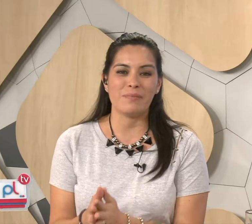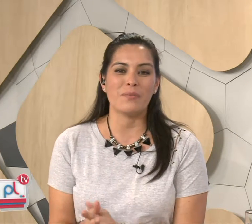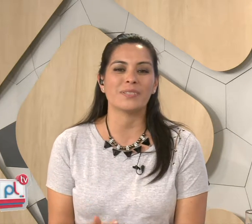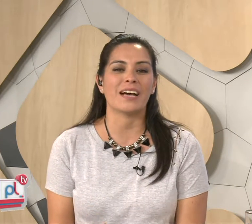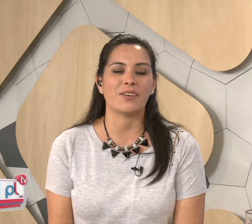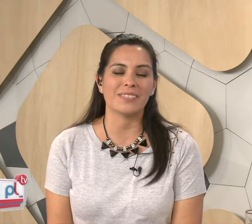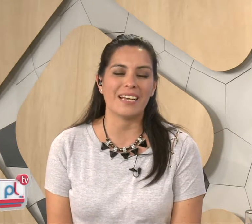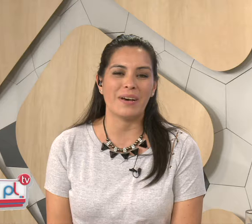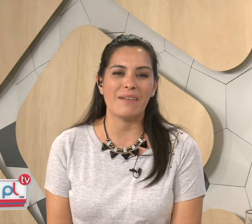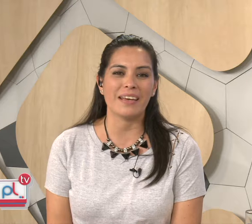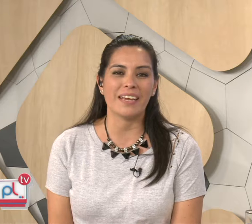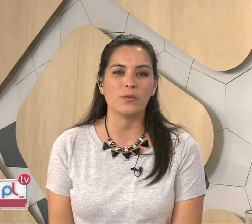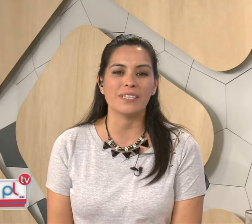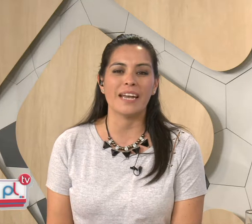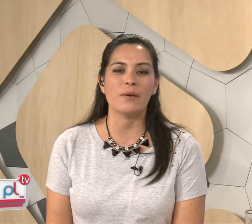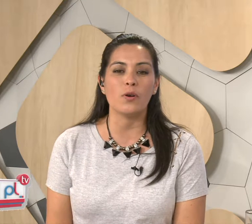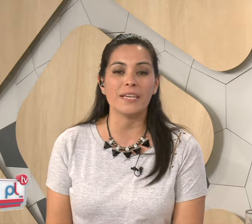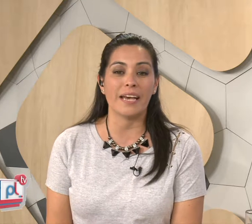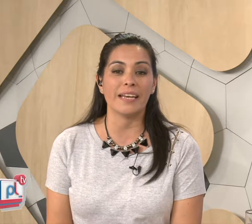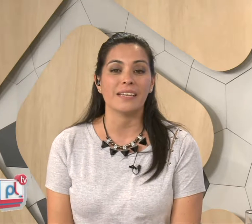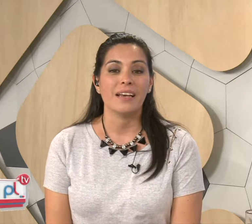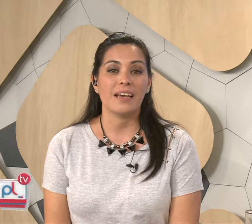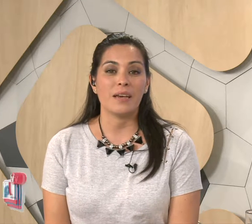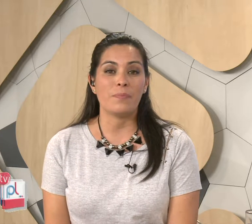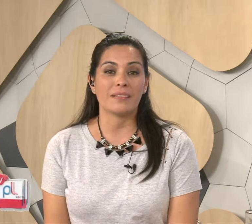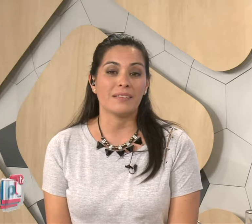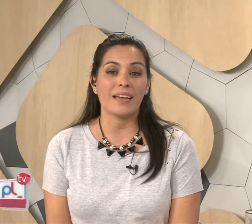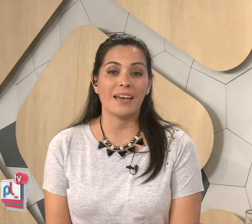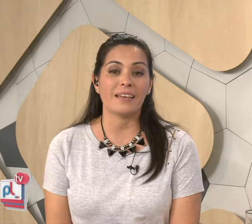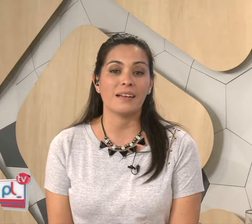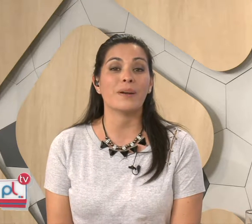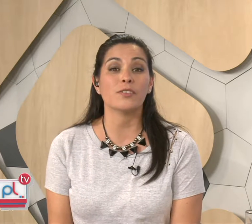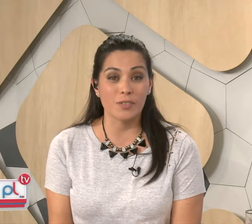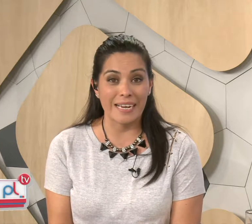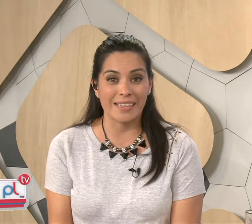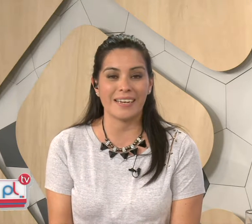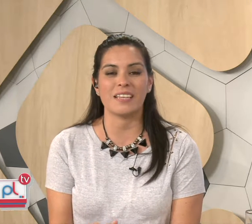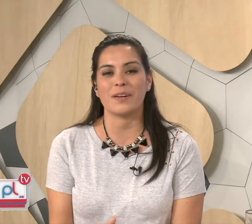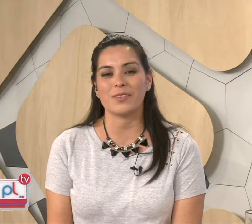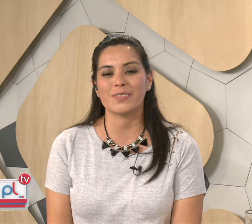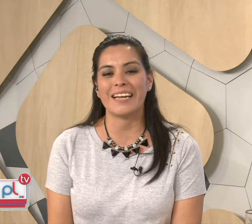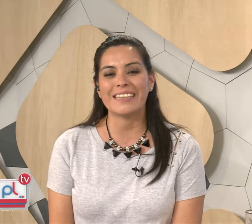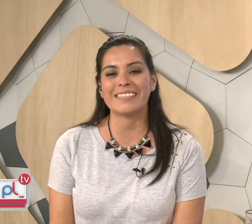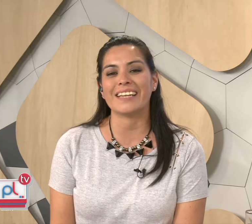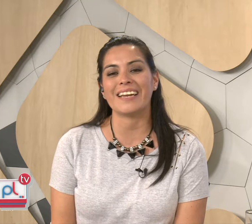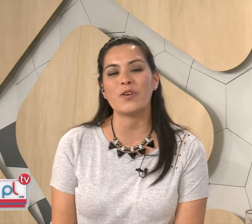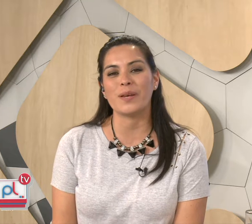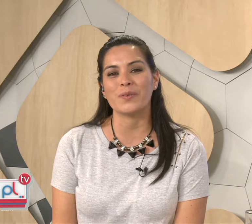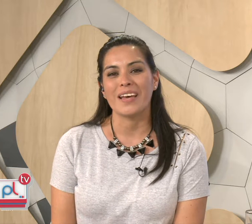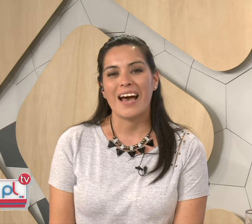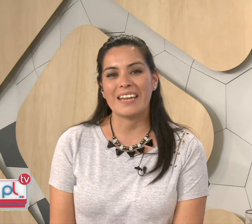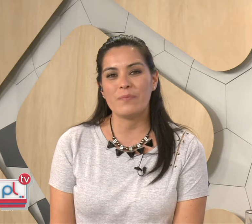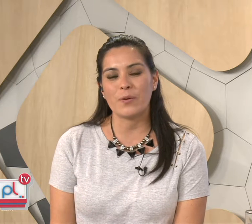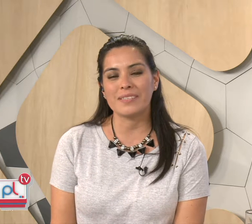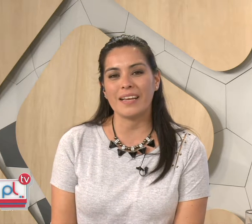y vamos a conocer la palabra de Luciana Bo. Ella es partidaria del Partido Socialista, integrante del Partido Socialista y secretaria de